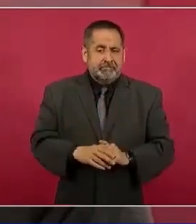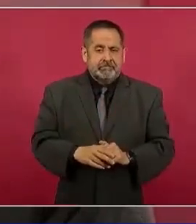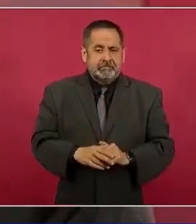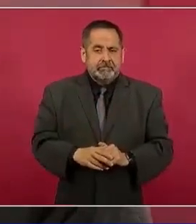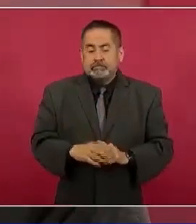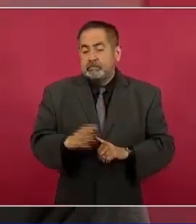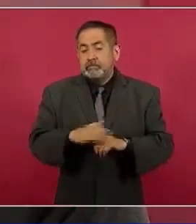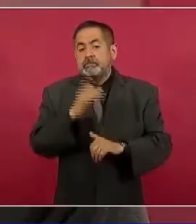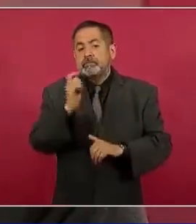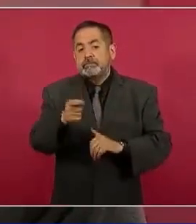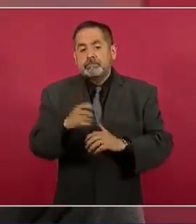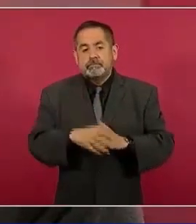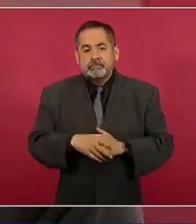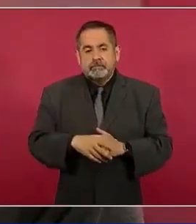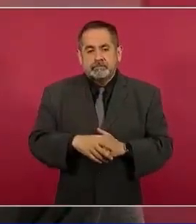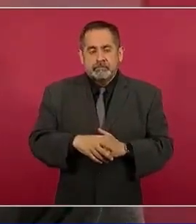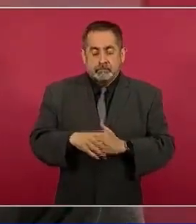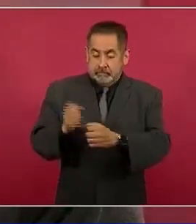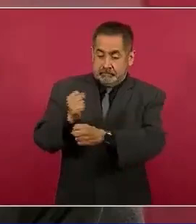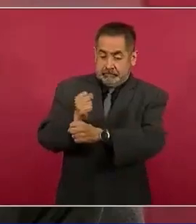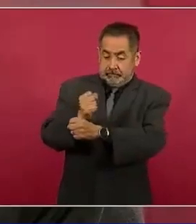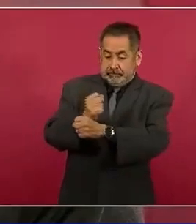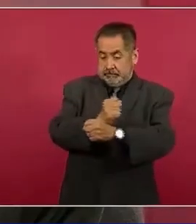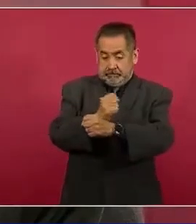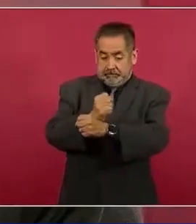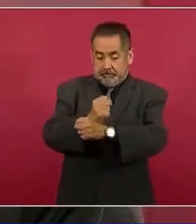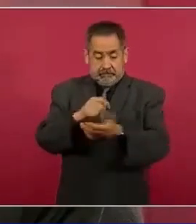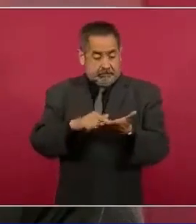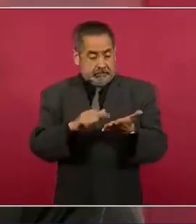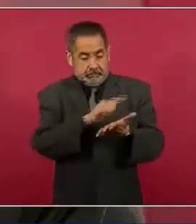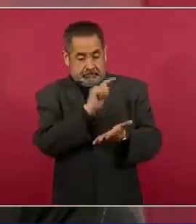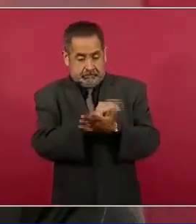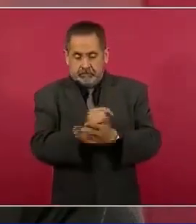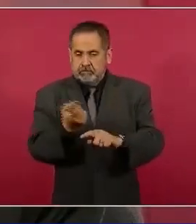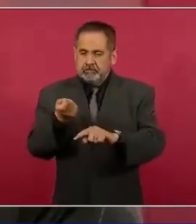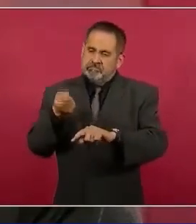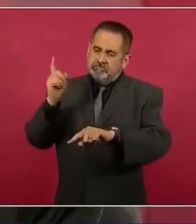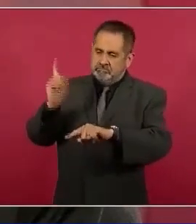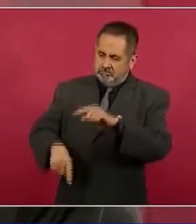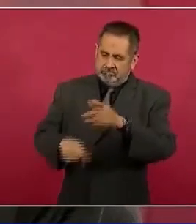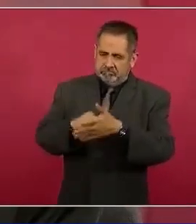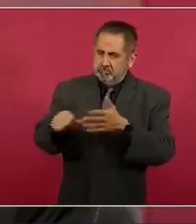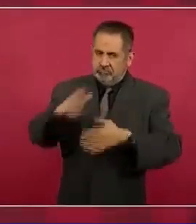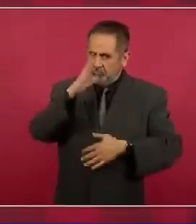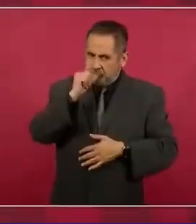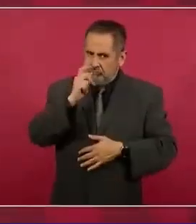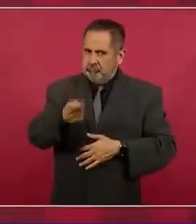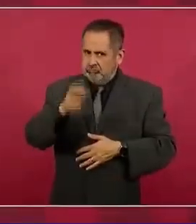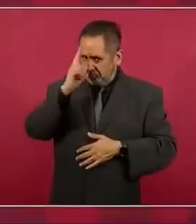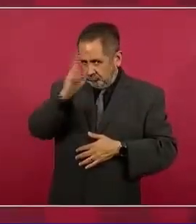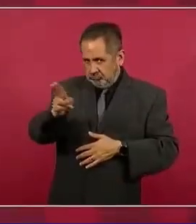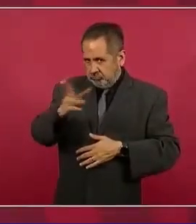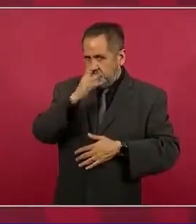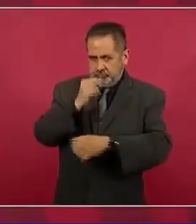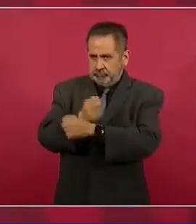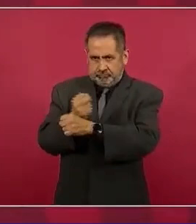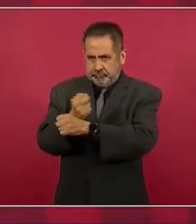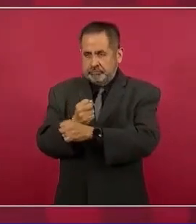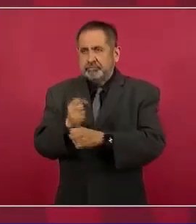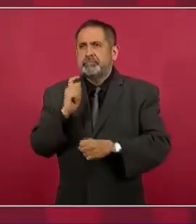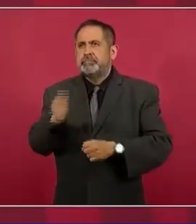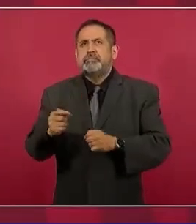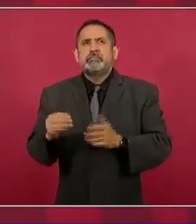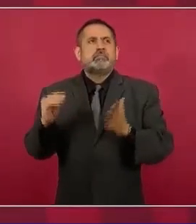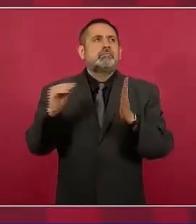porque la abolición de la esclavitud en México se llevó a cabo